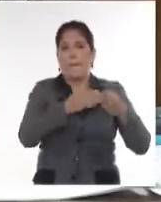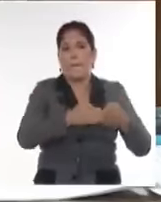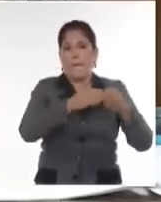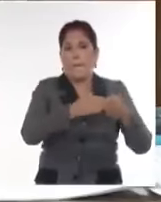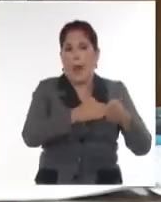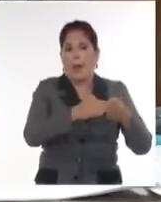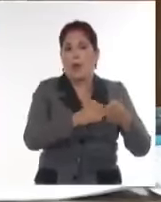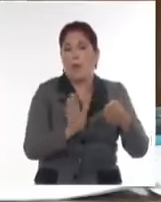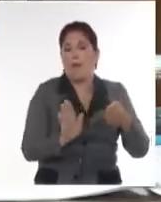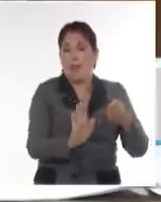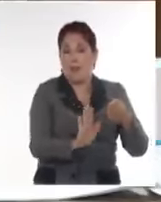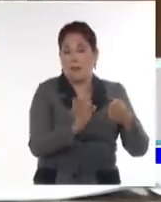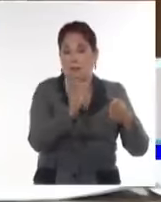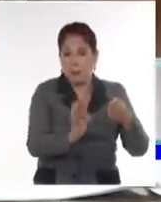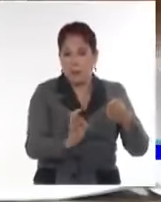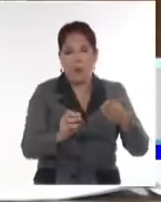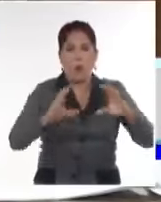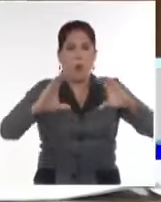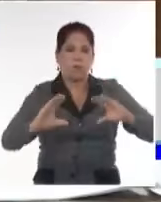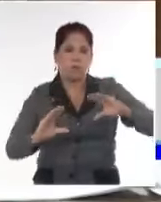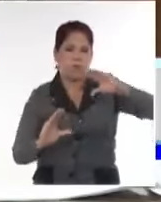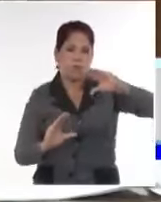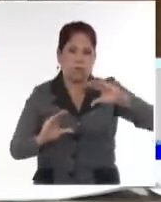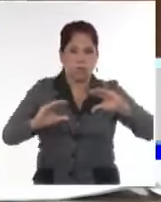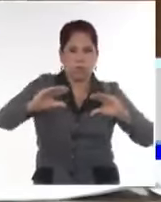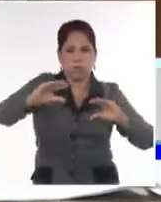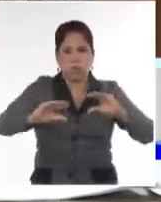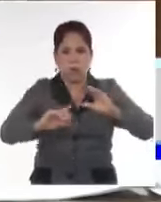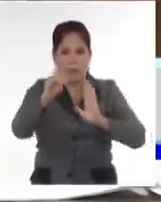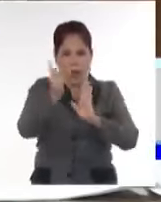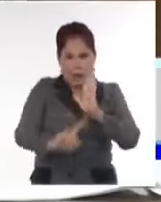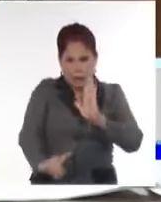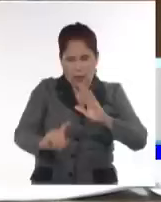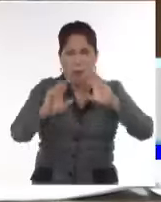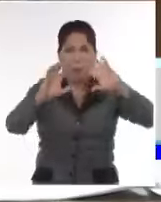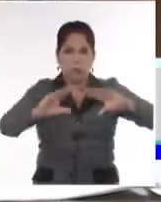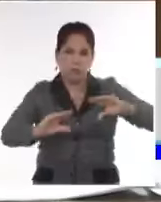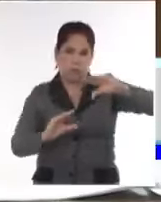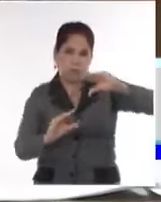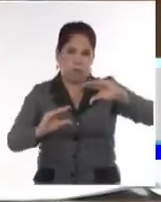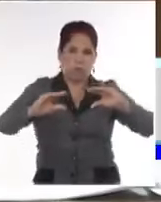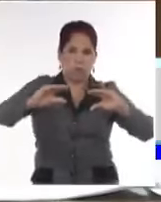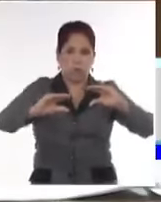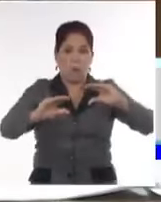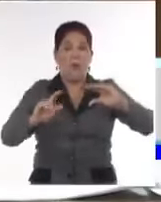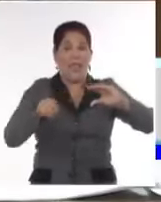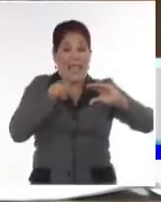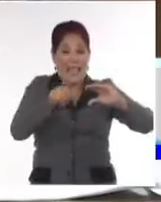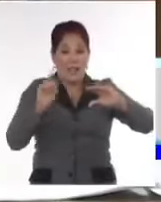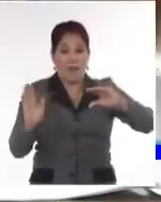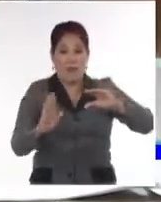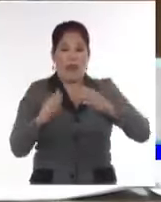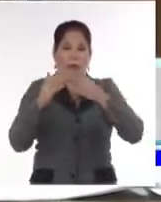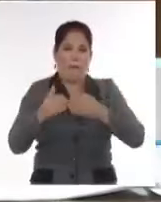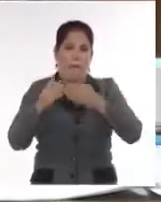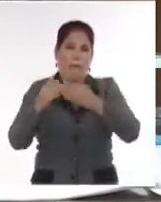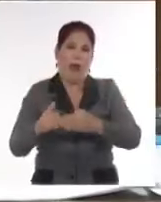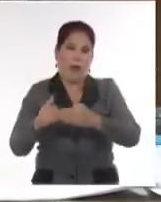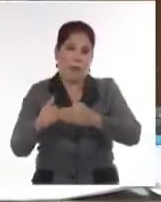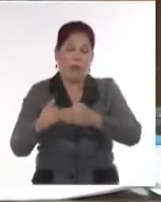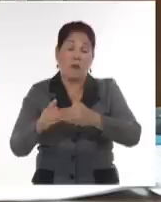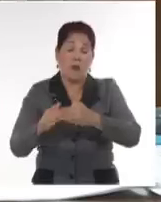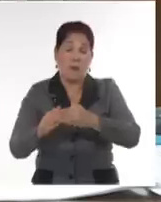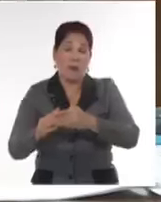poder suministrar a las patanas, poder suministrar a los emplazamientos, porque el fuel hay que moverlo en barco, el fuel no se mueve